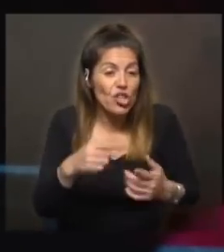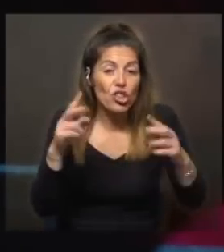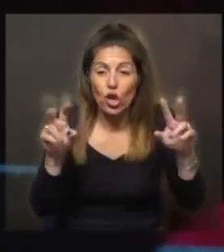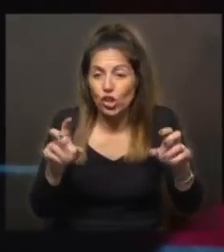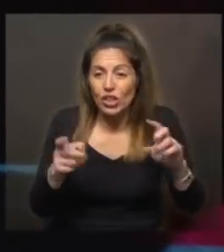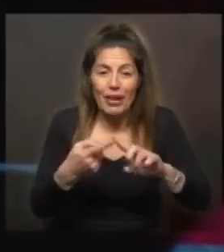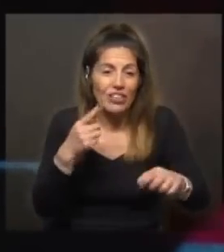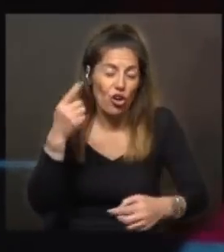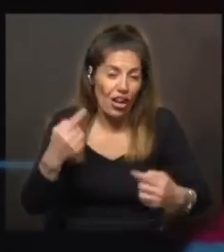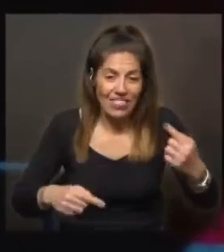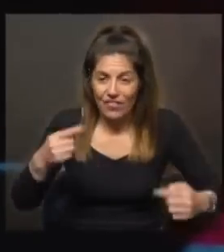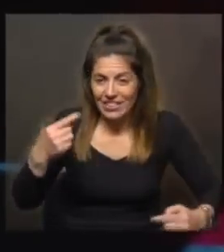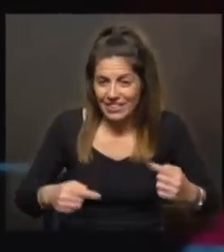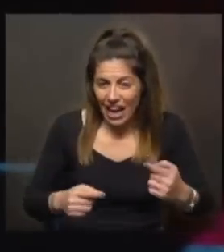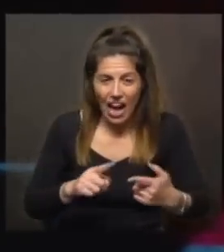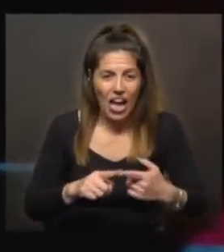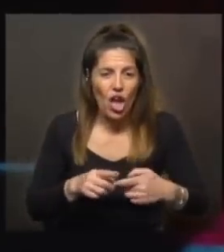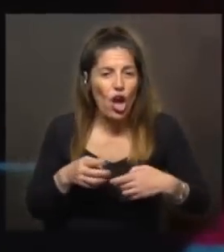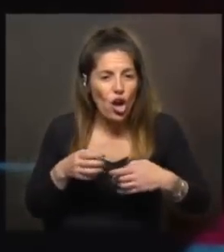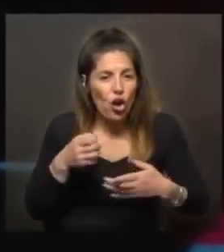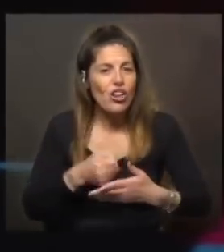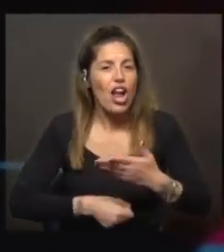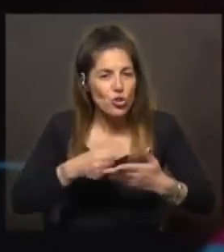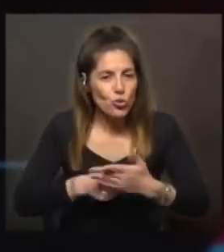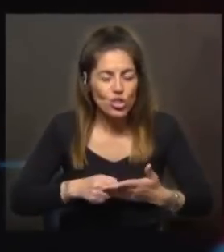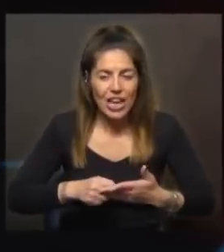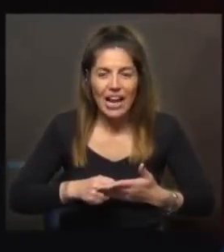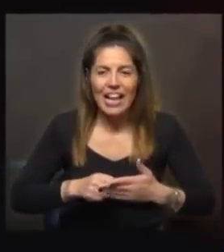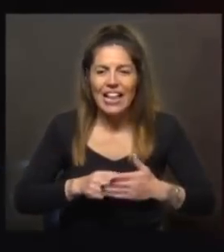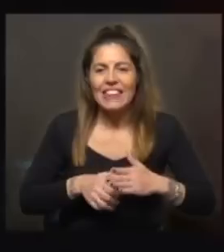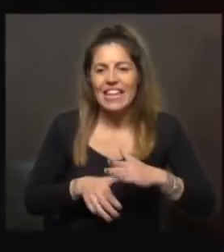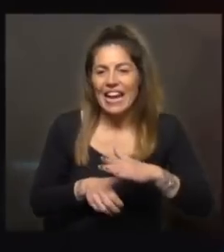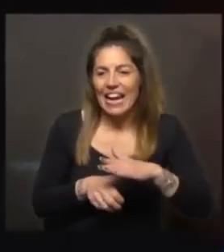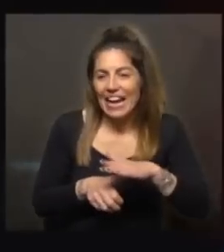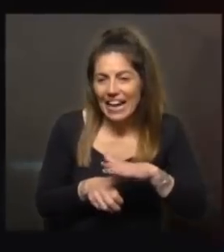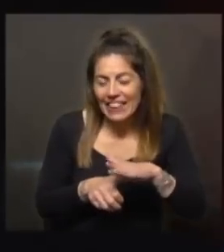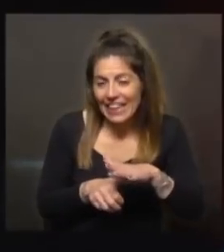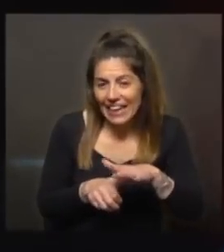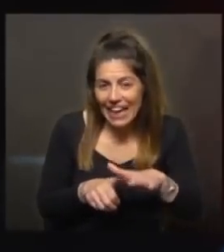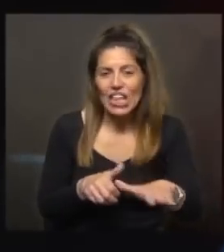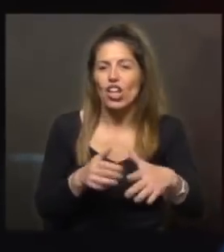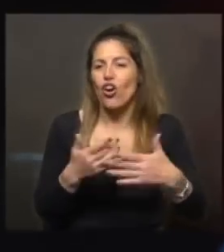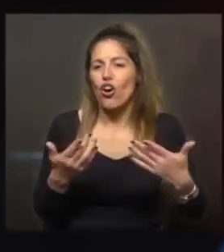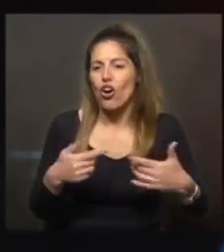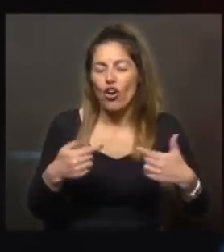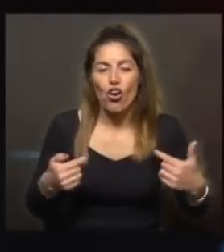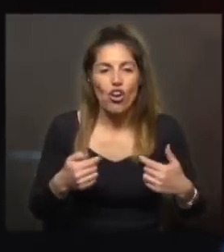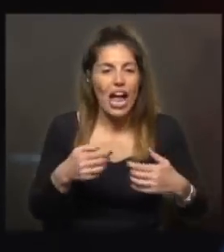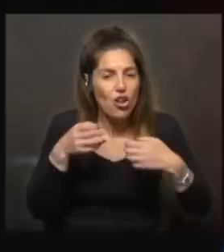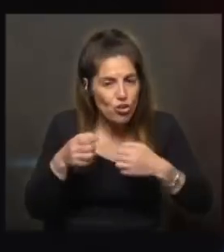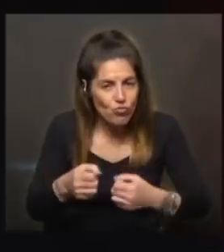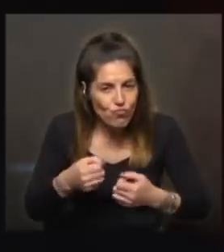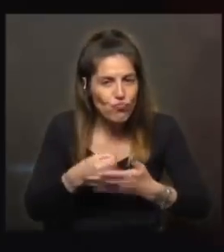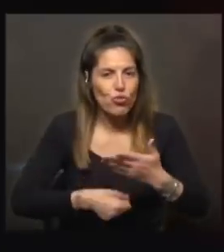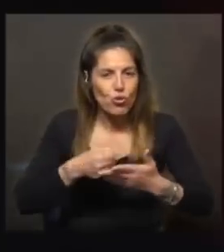que tienen que ver con la diversidad con las luchas de género con los feminismos etcétera etcétera entonces de alguna manera